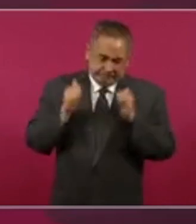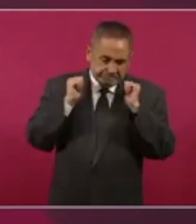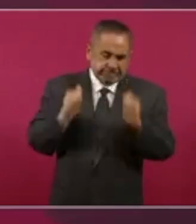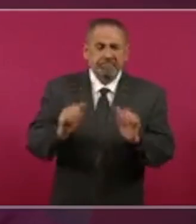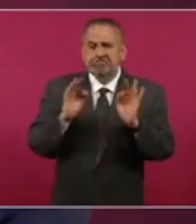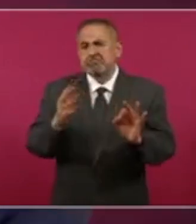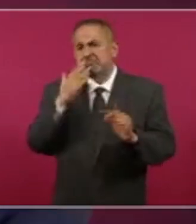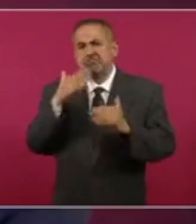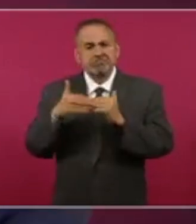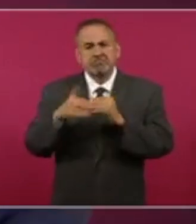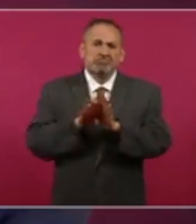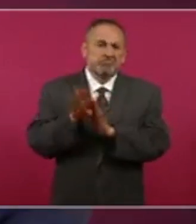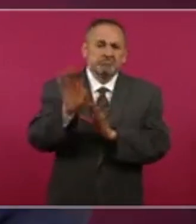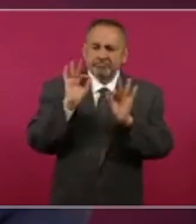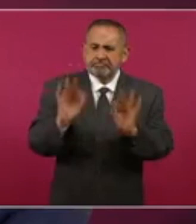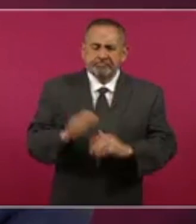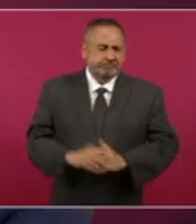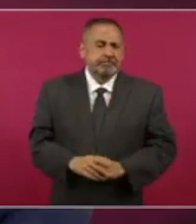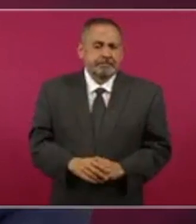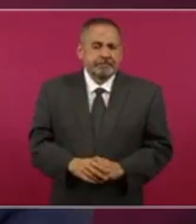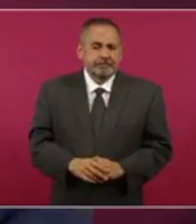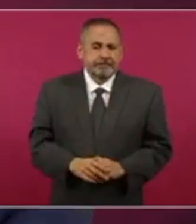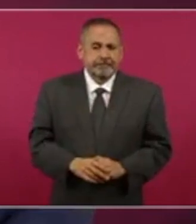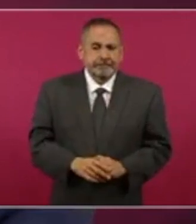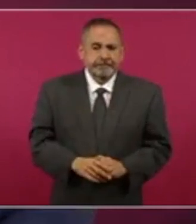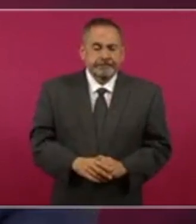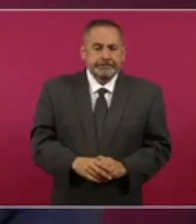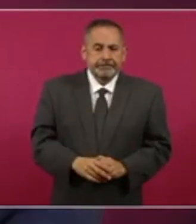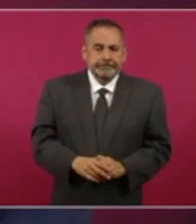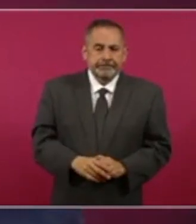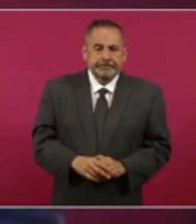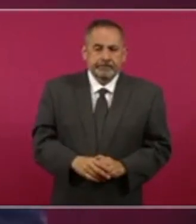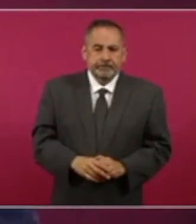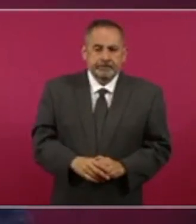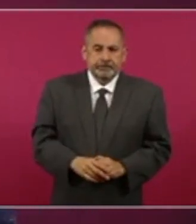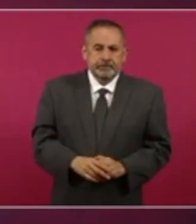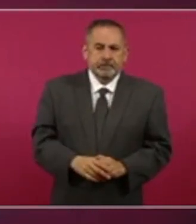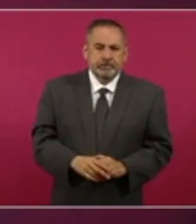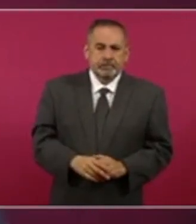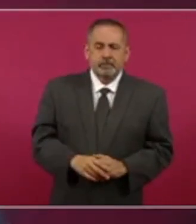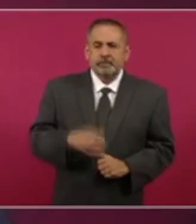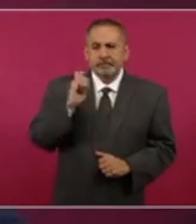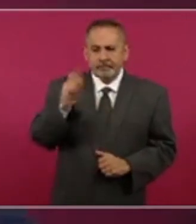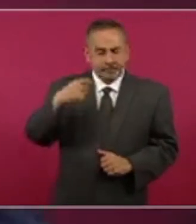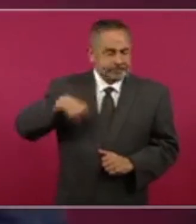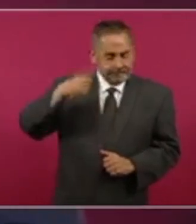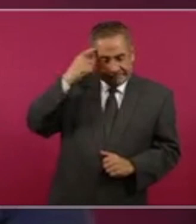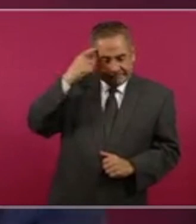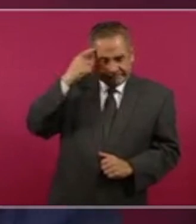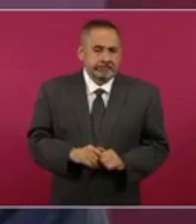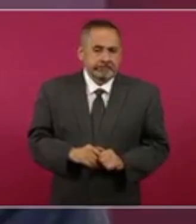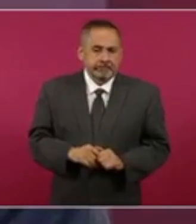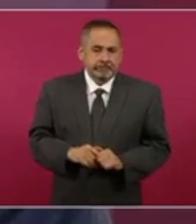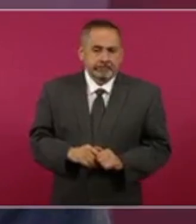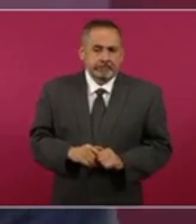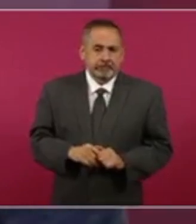interna en México reconoce que puede existir factores externos que puedan afectar la economía del país